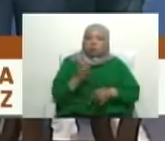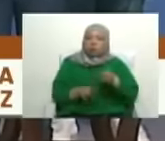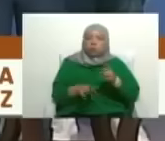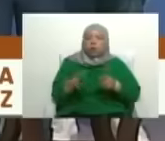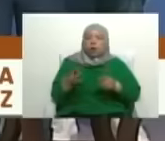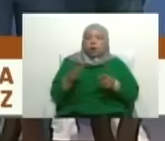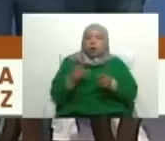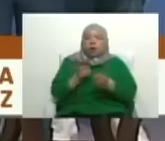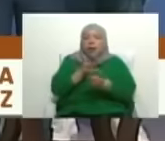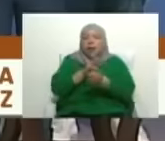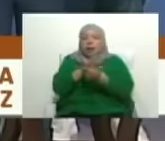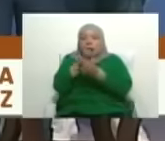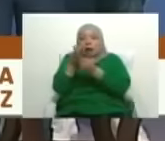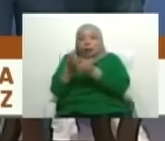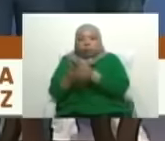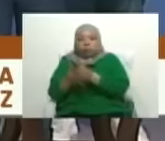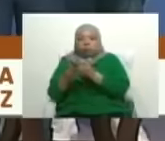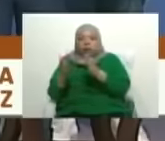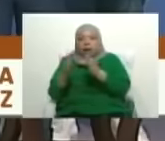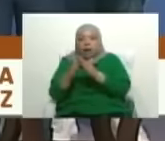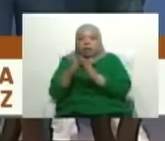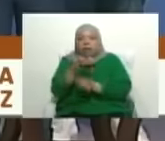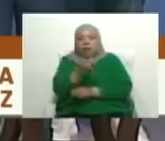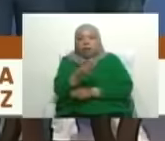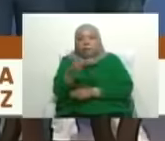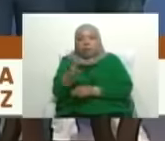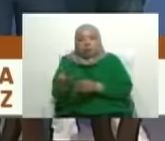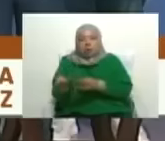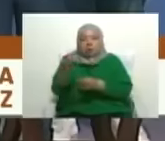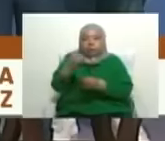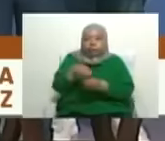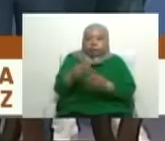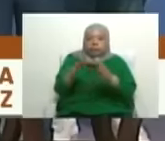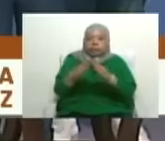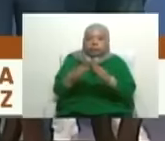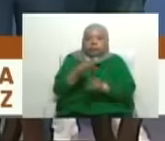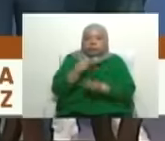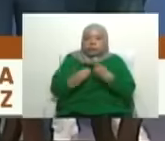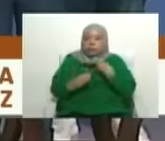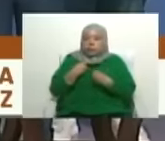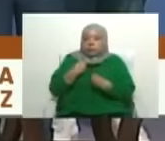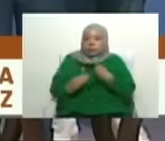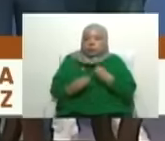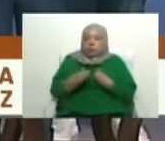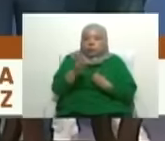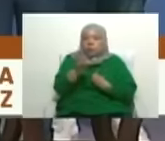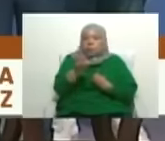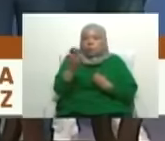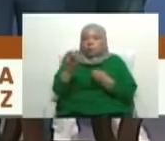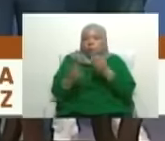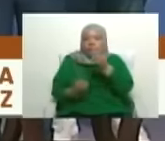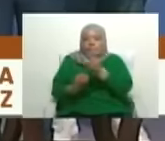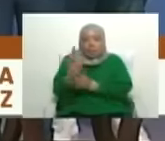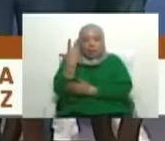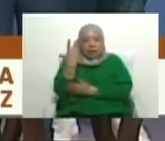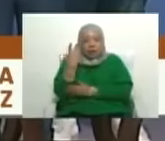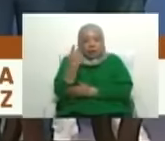pandemia para promover un desembarco mercenario en mayo del 2020, es